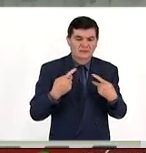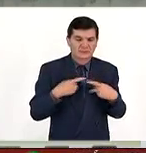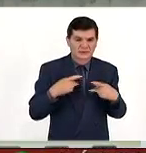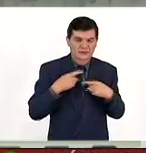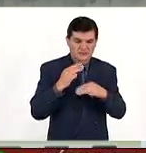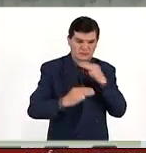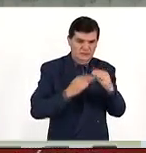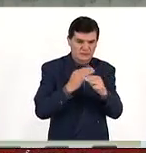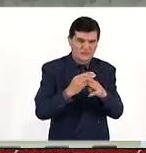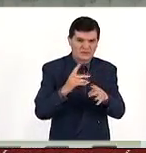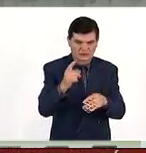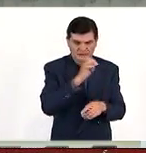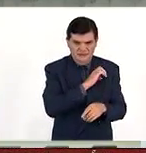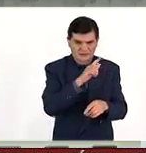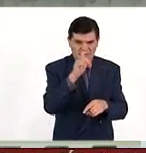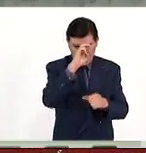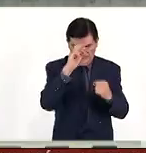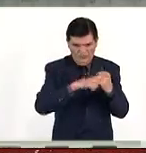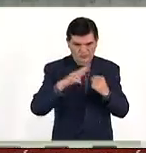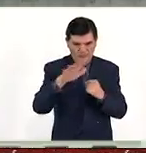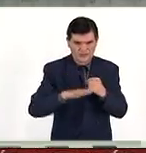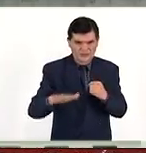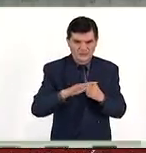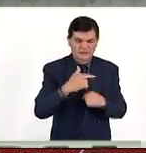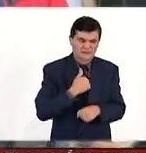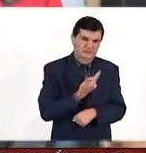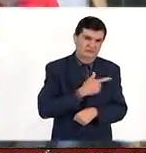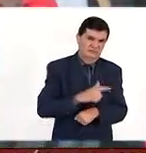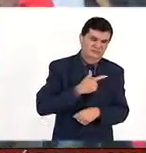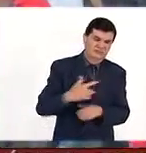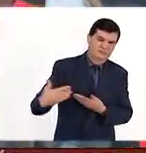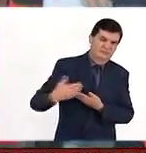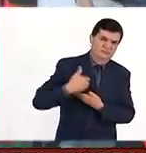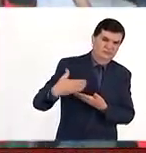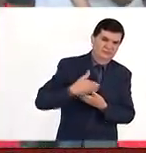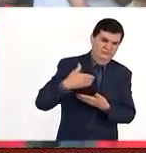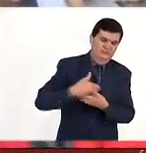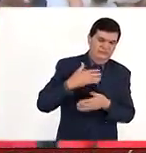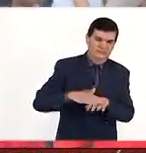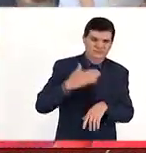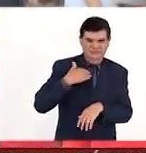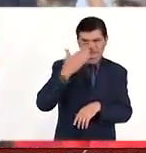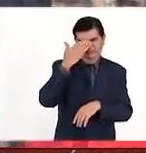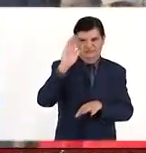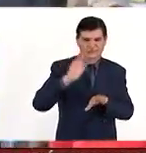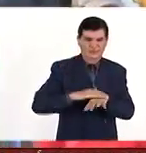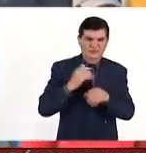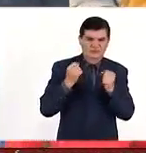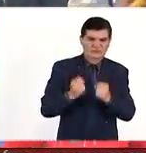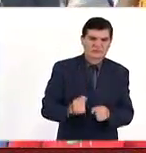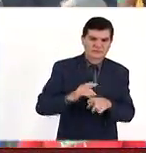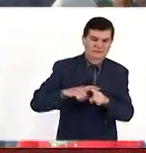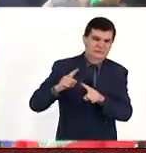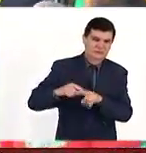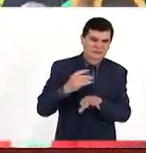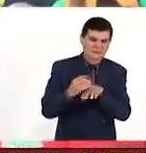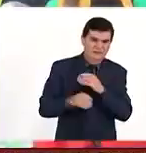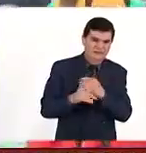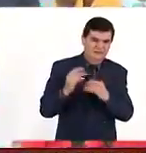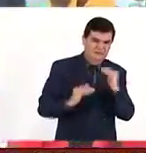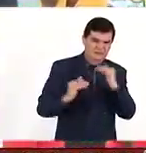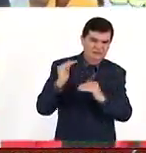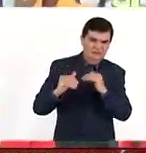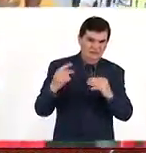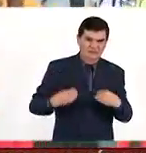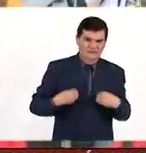todo el mundo especialmente en la unión europea que no les gusta tener gente nueva porque eso atenta de alguna otra manera de su estatus pues su